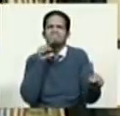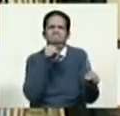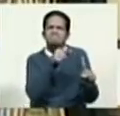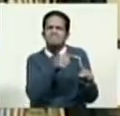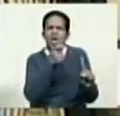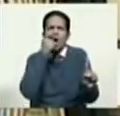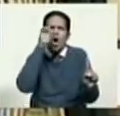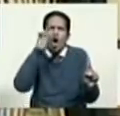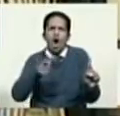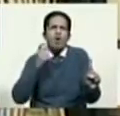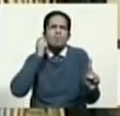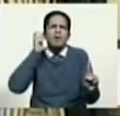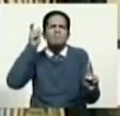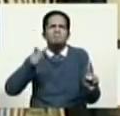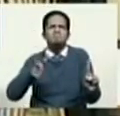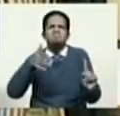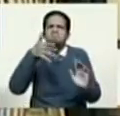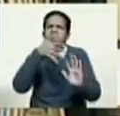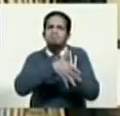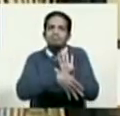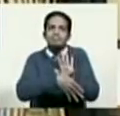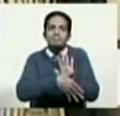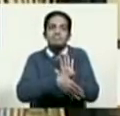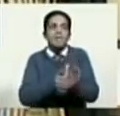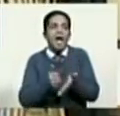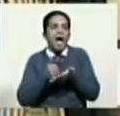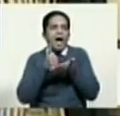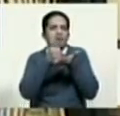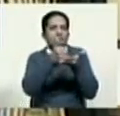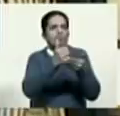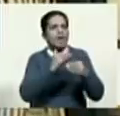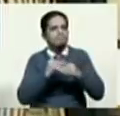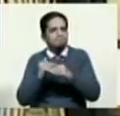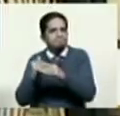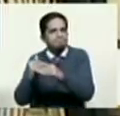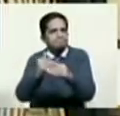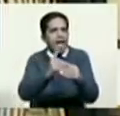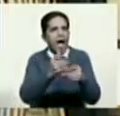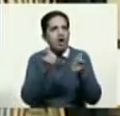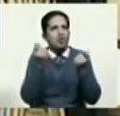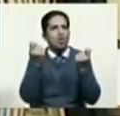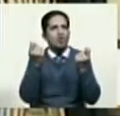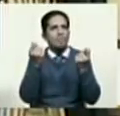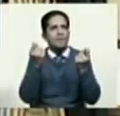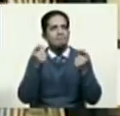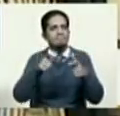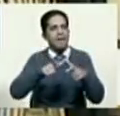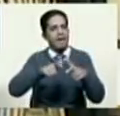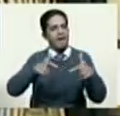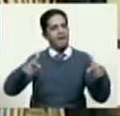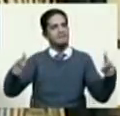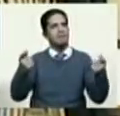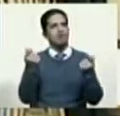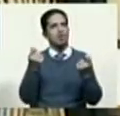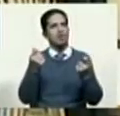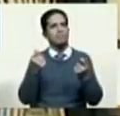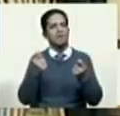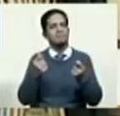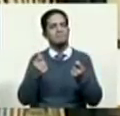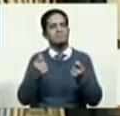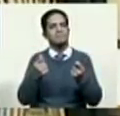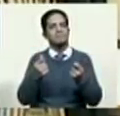venezolano es la recuperación de la economía, la estabilización de la economía, el crecimiento de la economía, la producción de